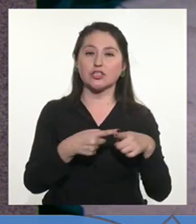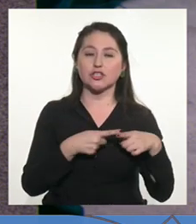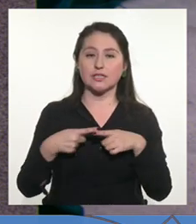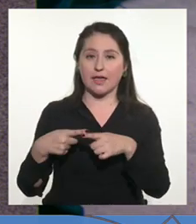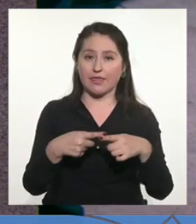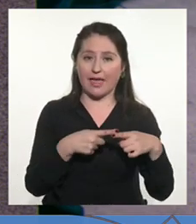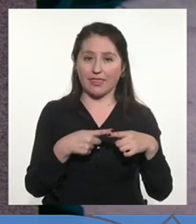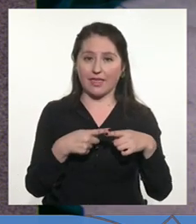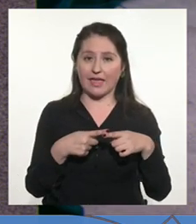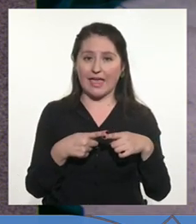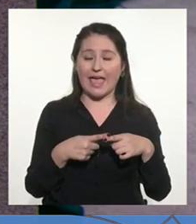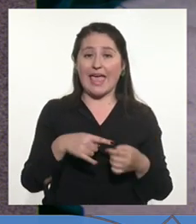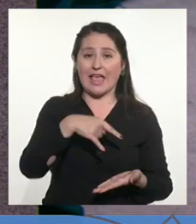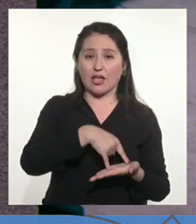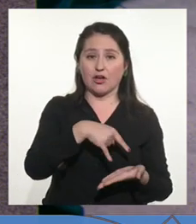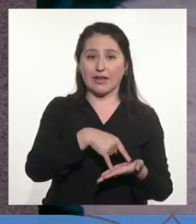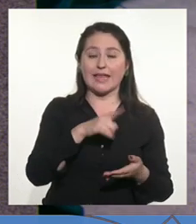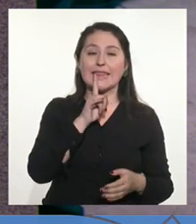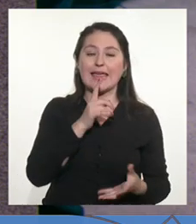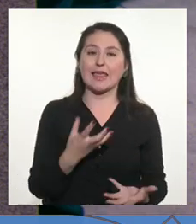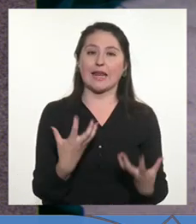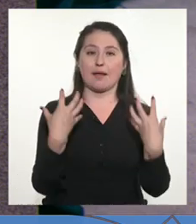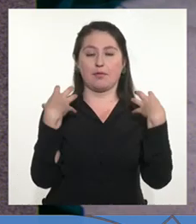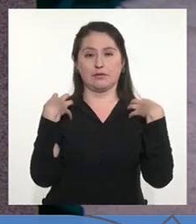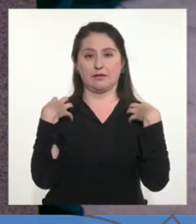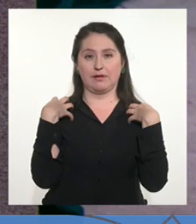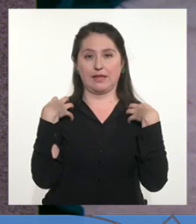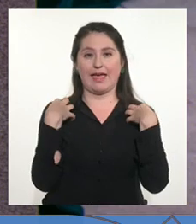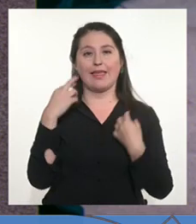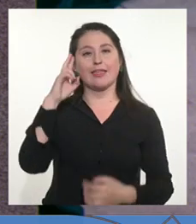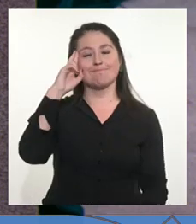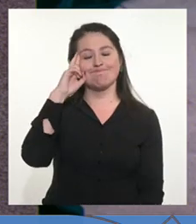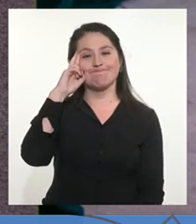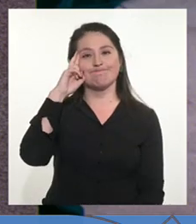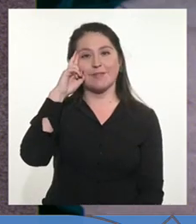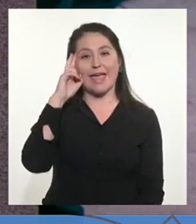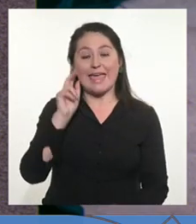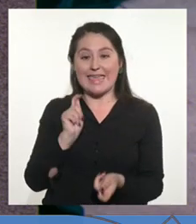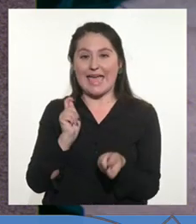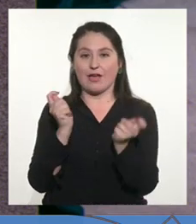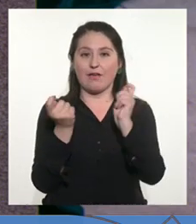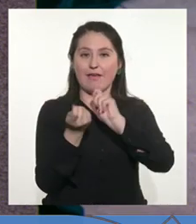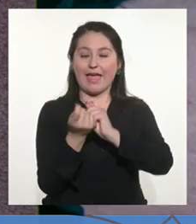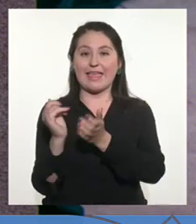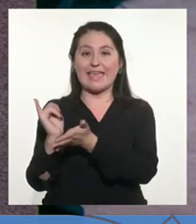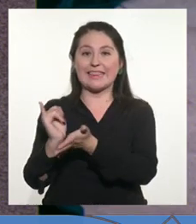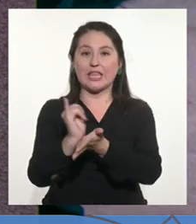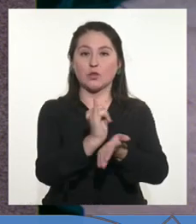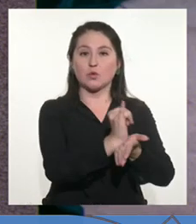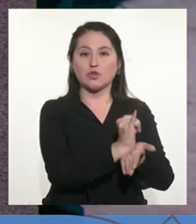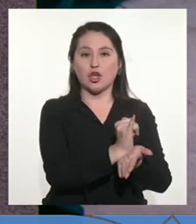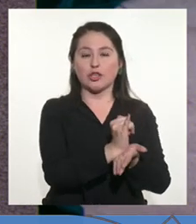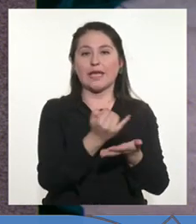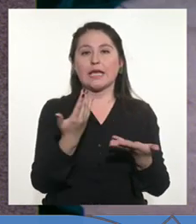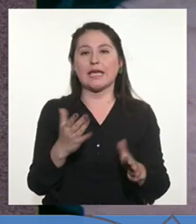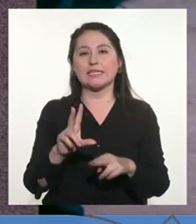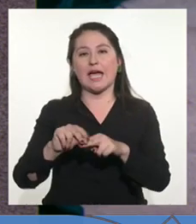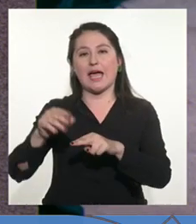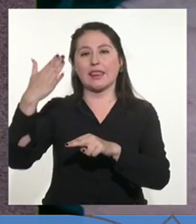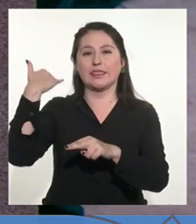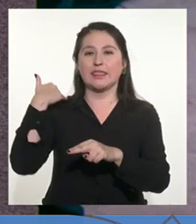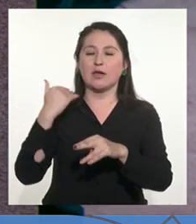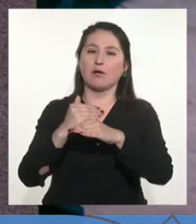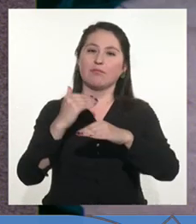creo que los congresos tienen justamente la responsabilidad de reflexionar y de adecuar las instituciones que están obsoletas que son verticales